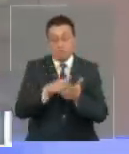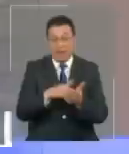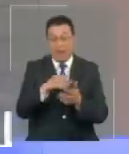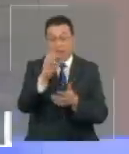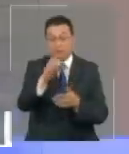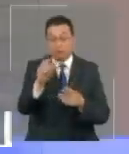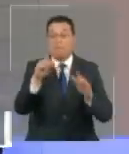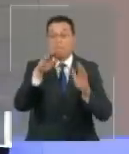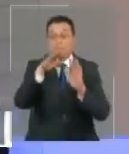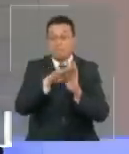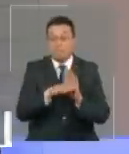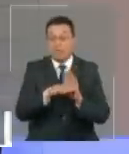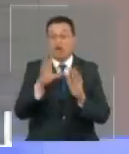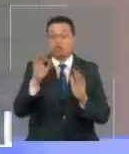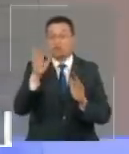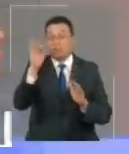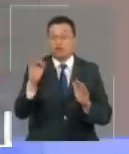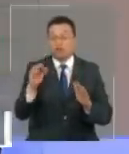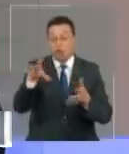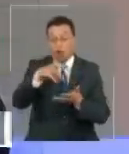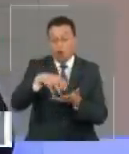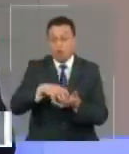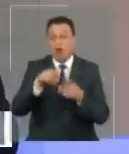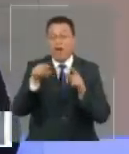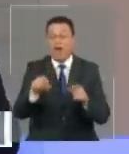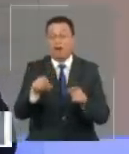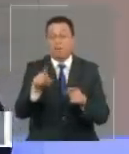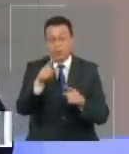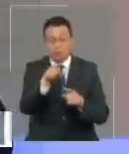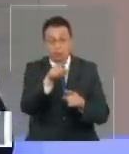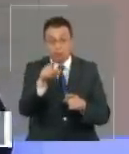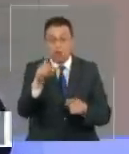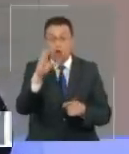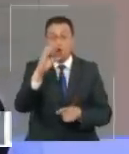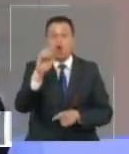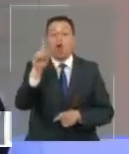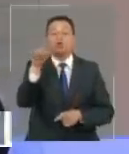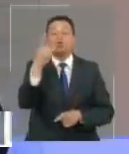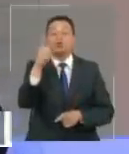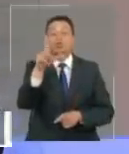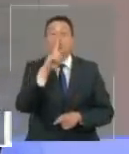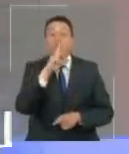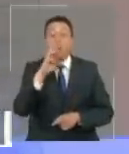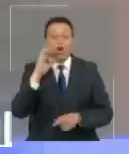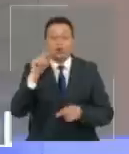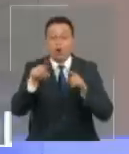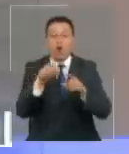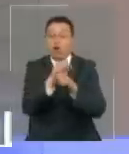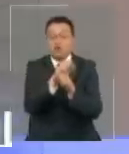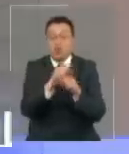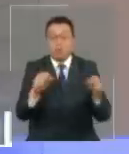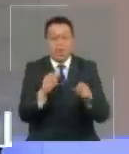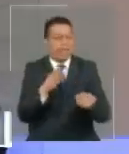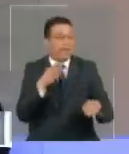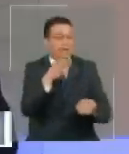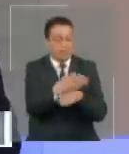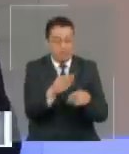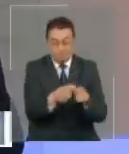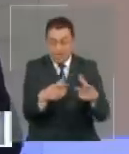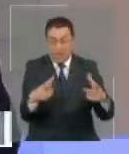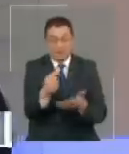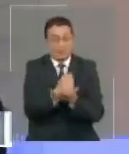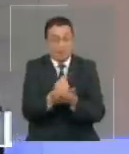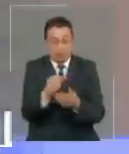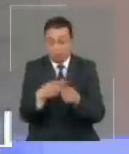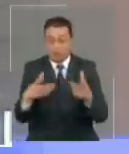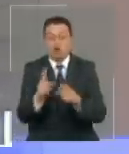del 50% de la comuna. Y efectivamente usted en los consultorios no puede ampliar la cobertura, porque usted en los